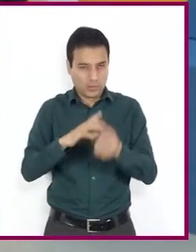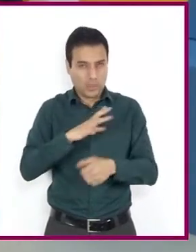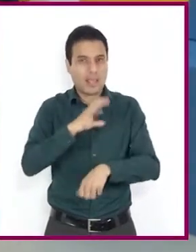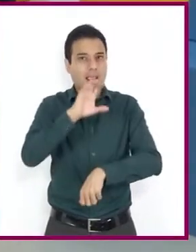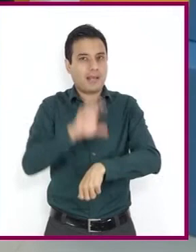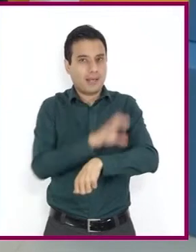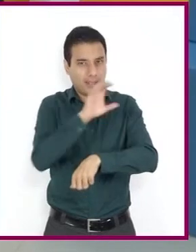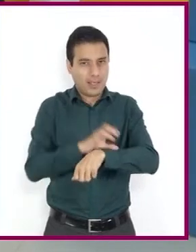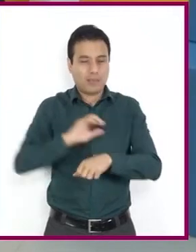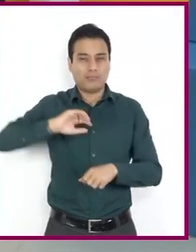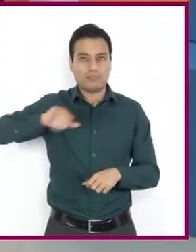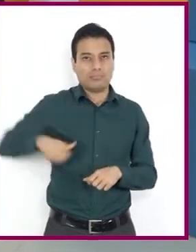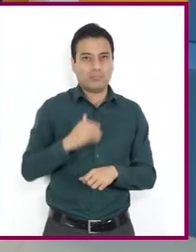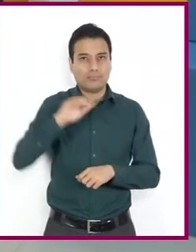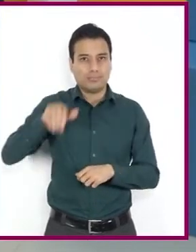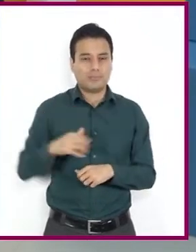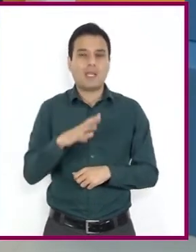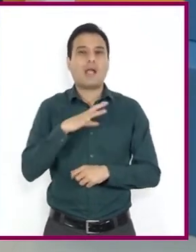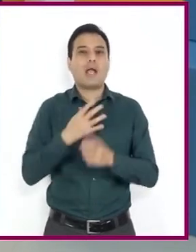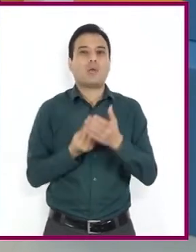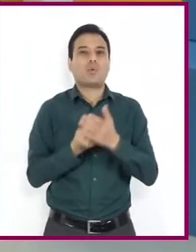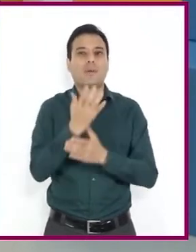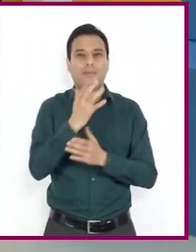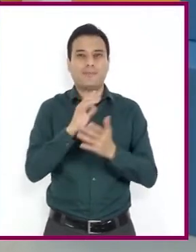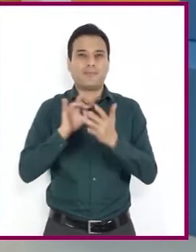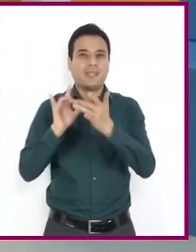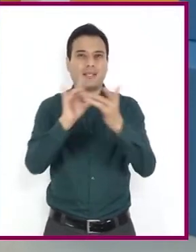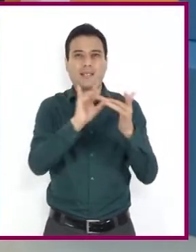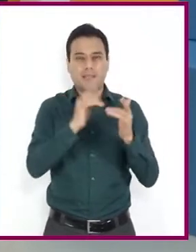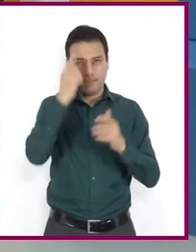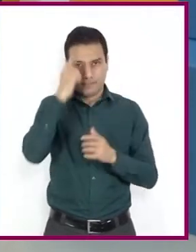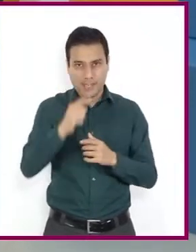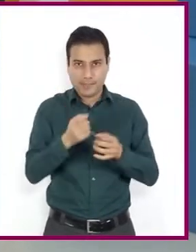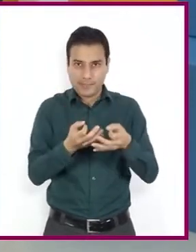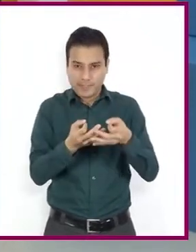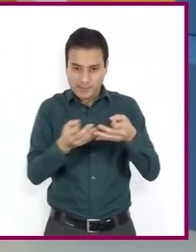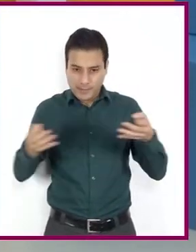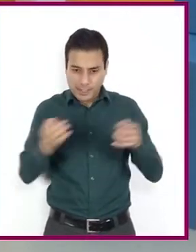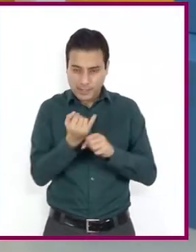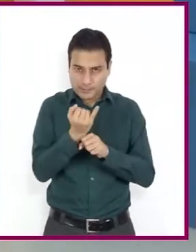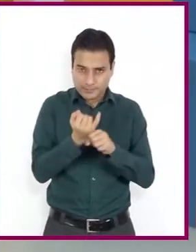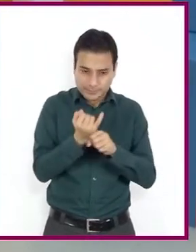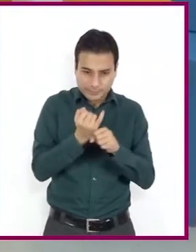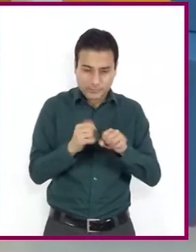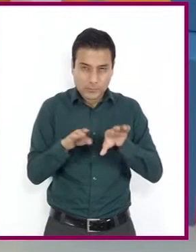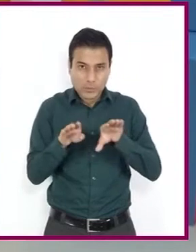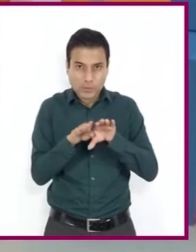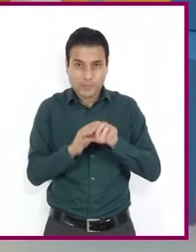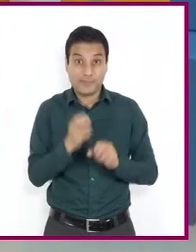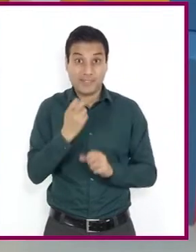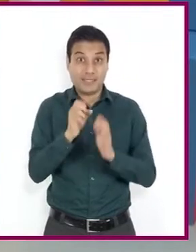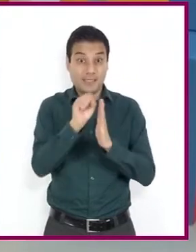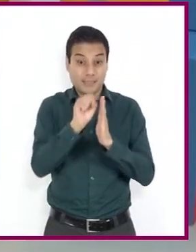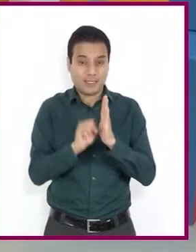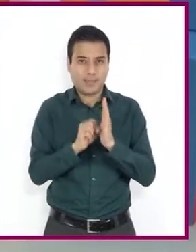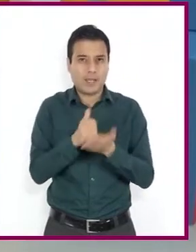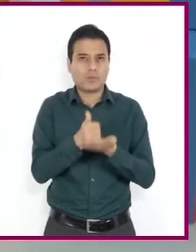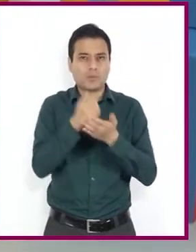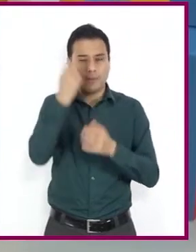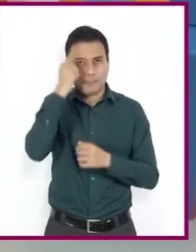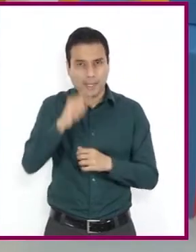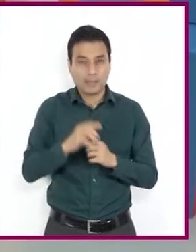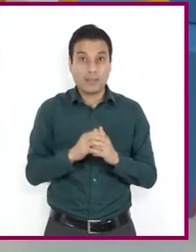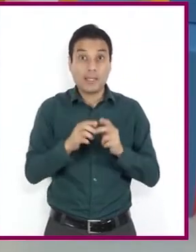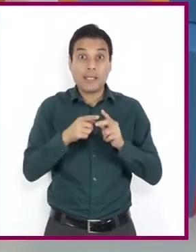datos, se estableció una red de sensores para vigilar el movimiento del suelo en la zona. El sistema permite detectar el momento en